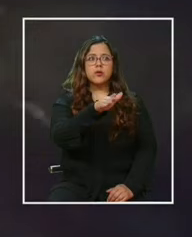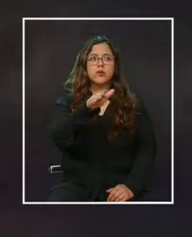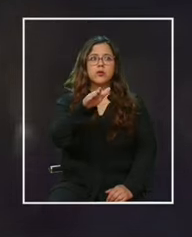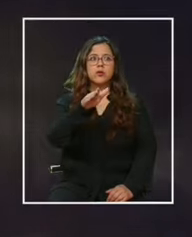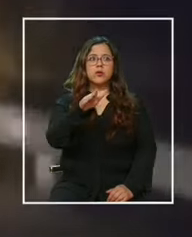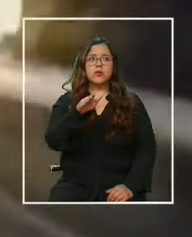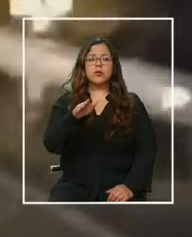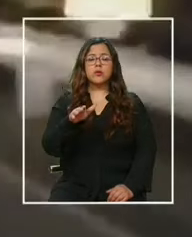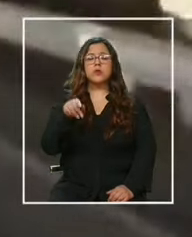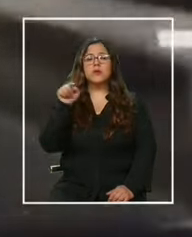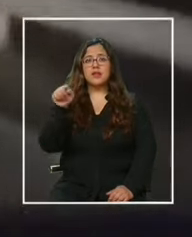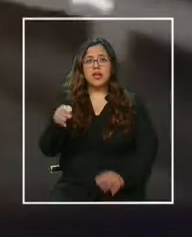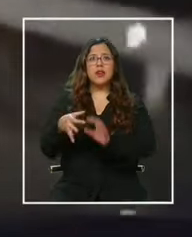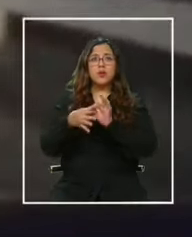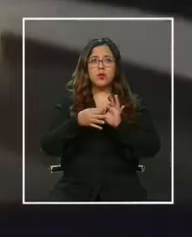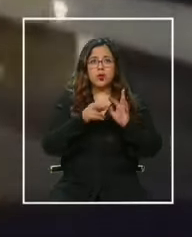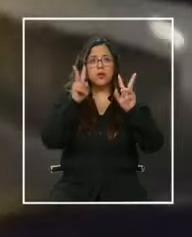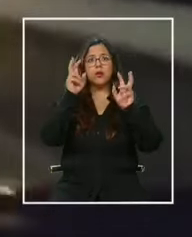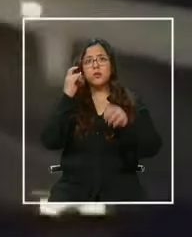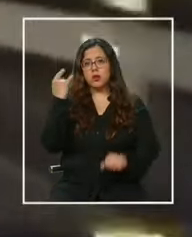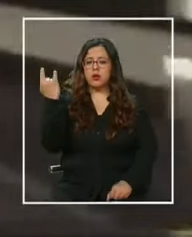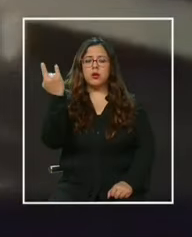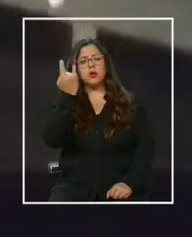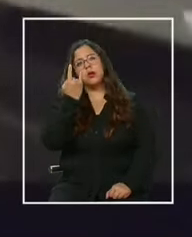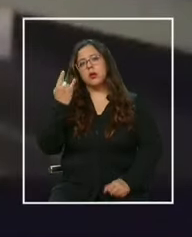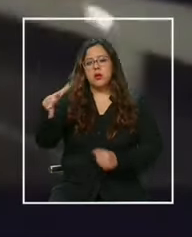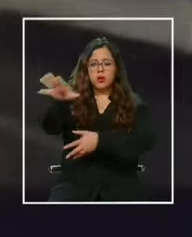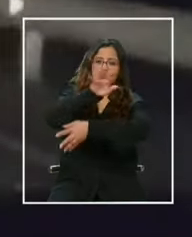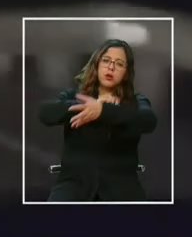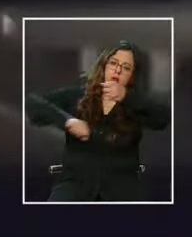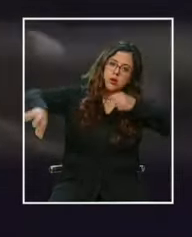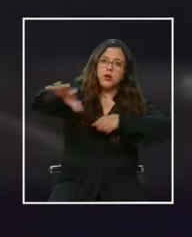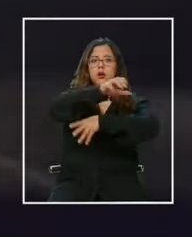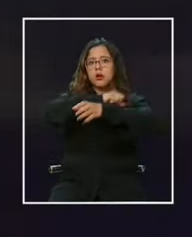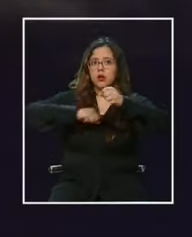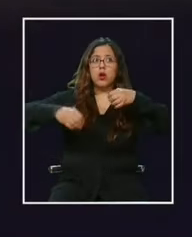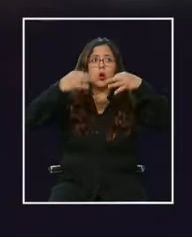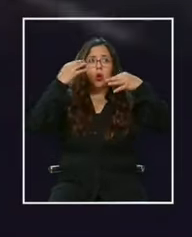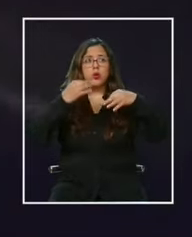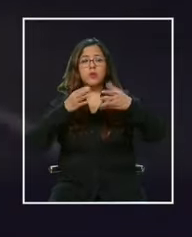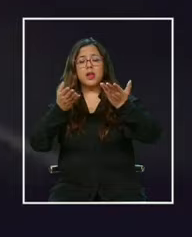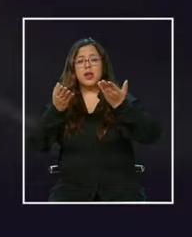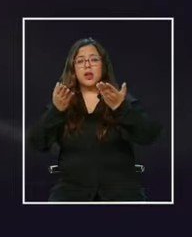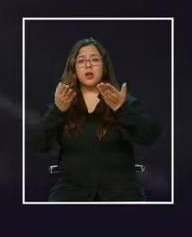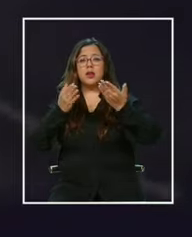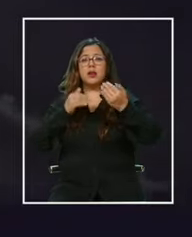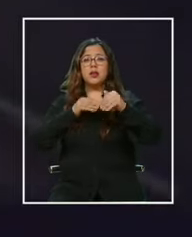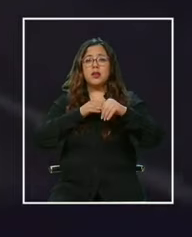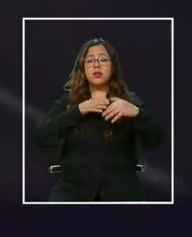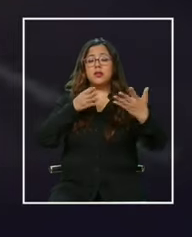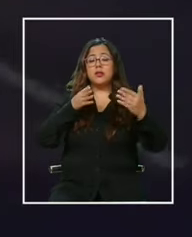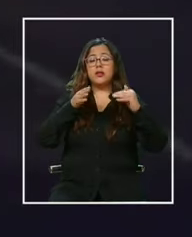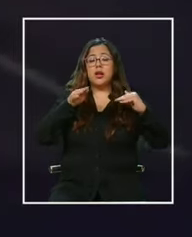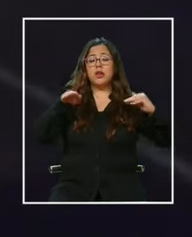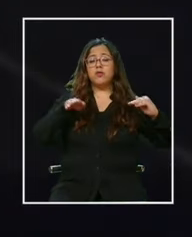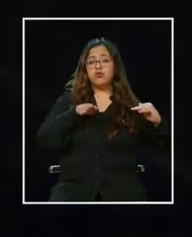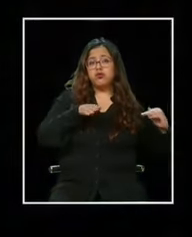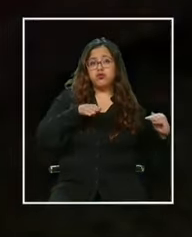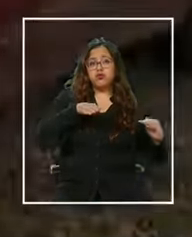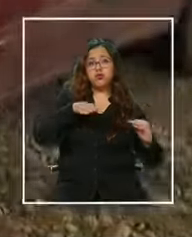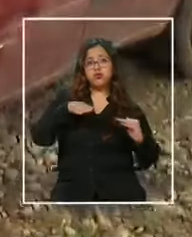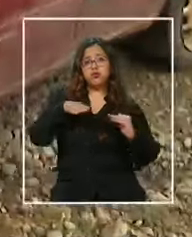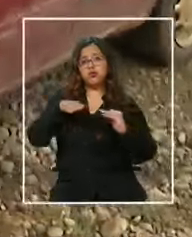de la calzada. Debido a su estado etílico, perdió el control del móvil, desviando su trayectoria hacia la izquierda, traspasando nuevamente el eje de la